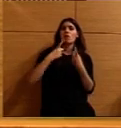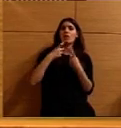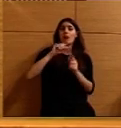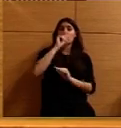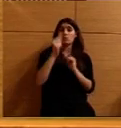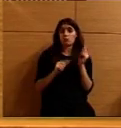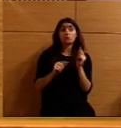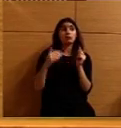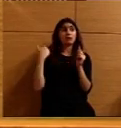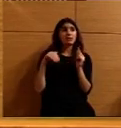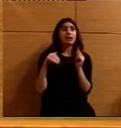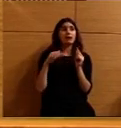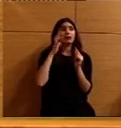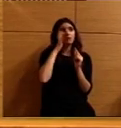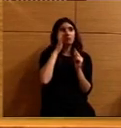anterior, sí. Y